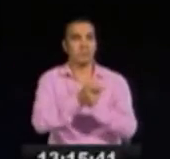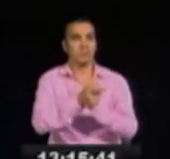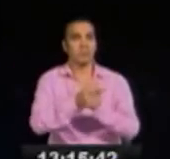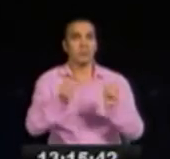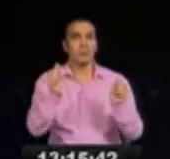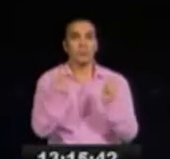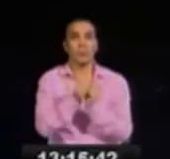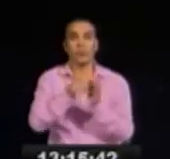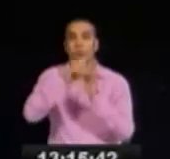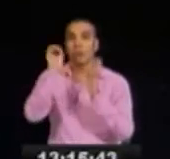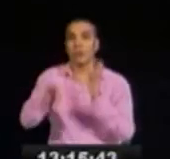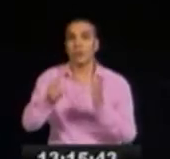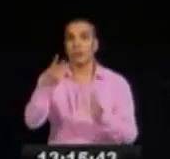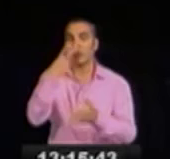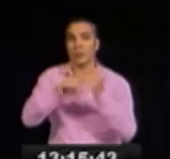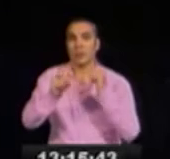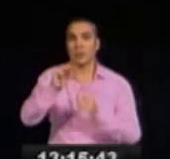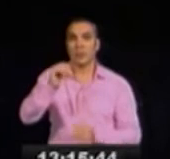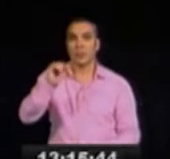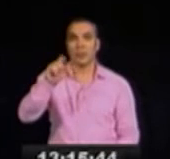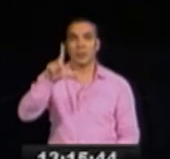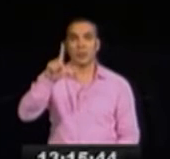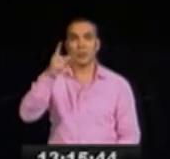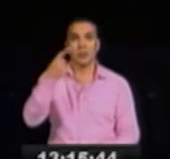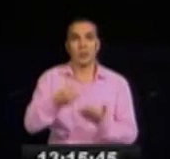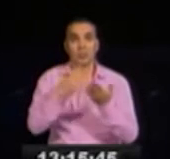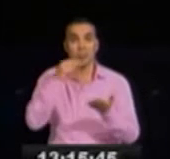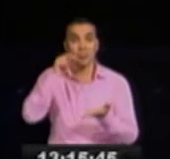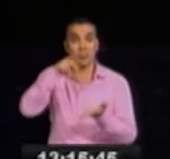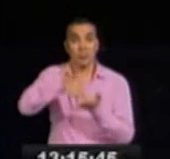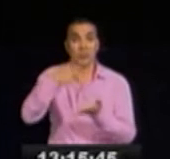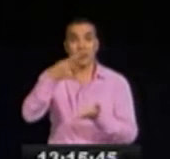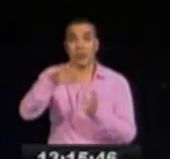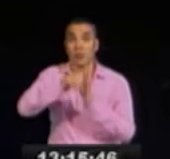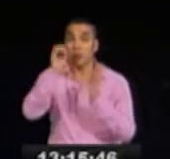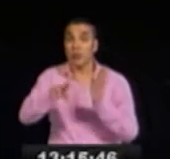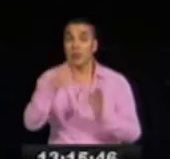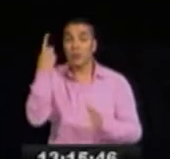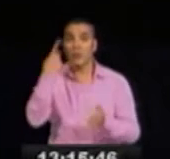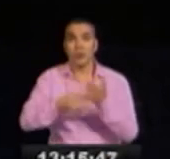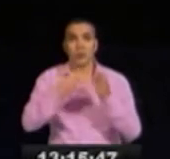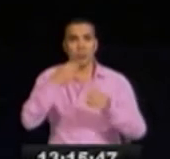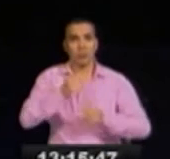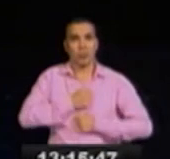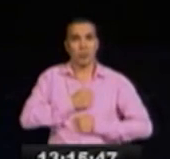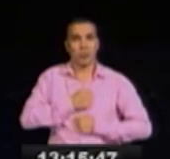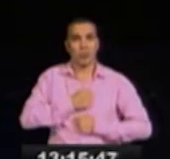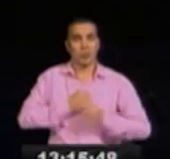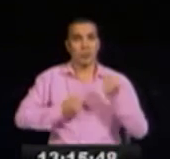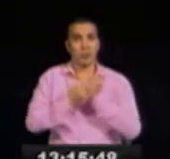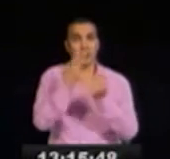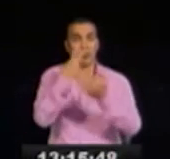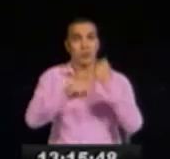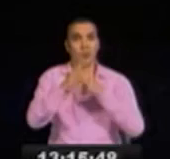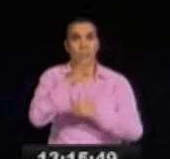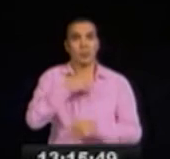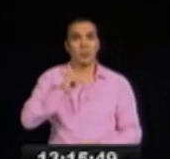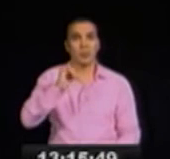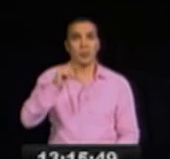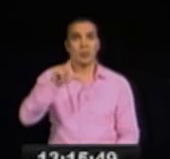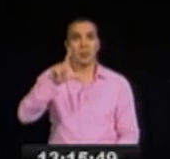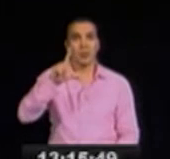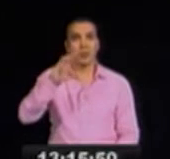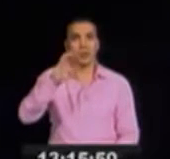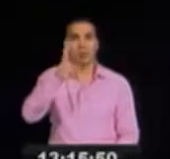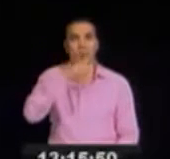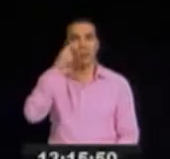figura de donación a su hijo Miguel Correa. Los comparecientes desean donar únicamente la nuda propiedad a favor de su hijo Rafael Miguel Correa